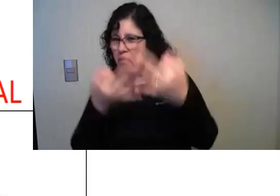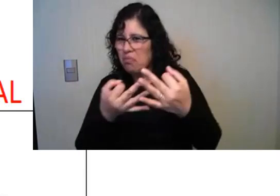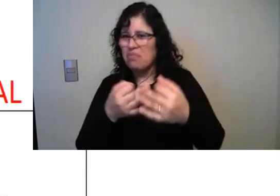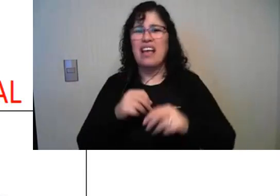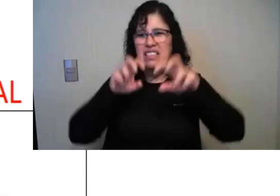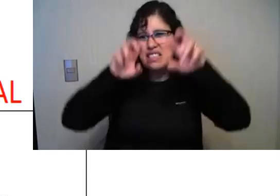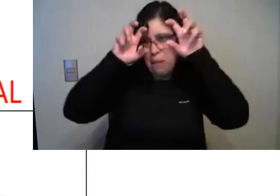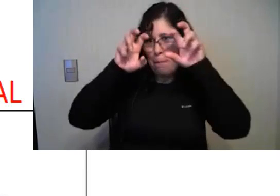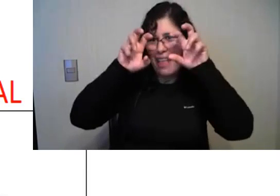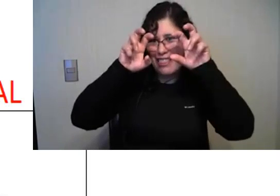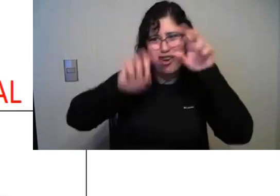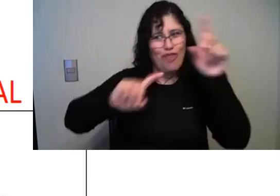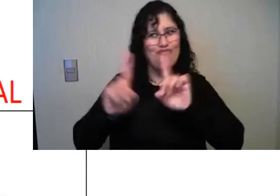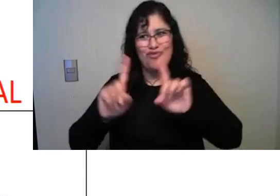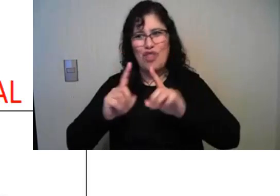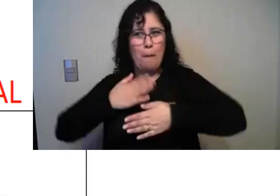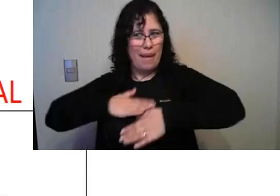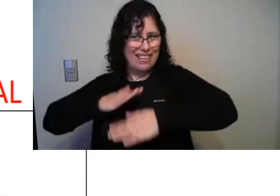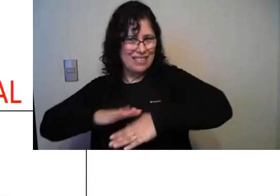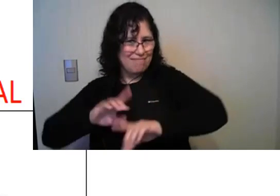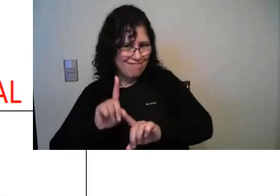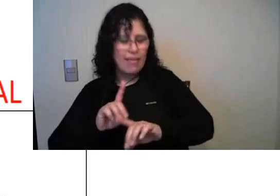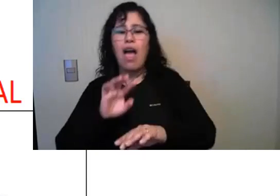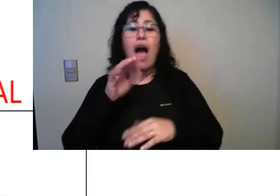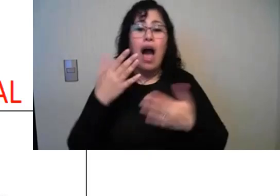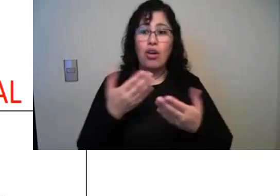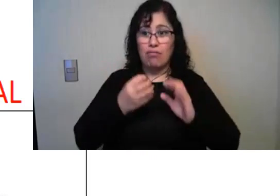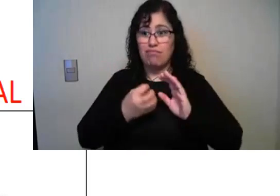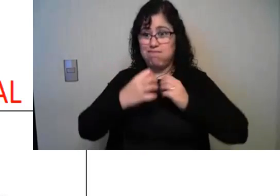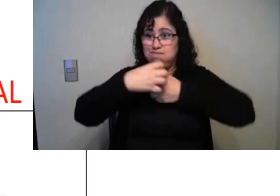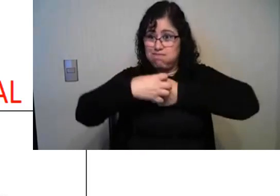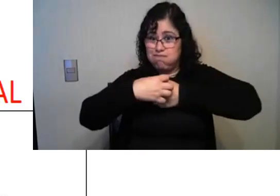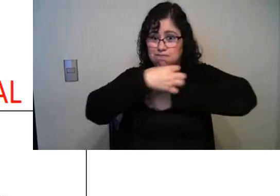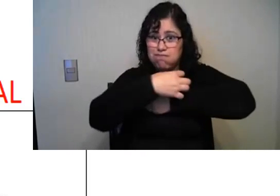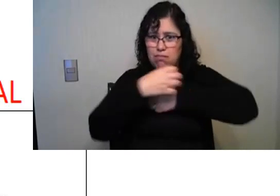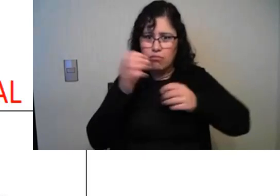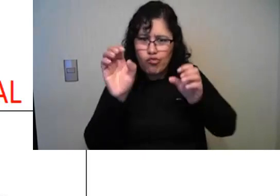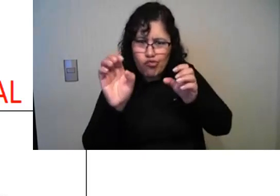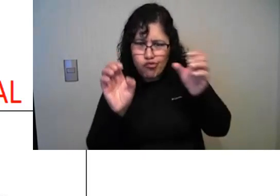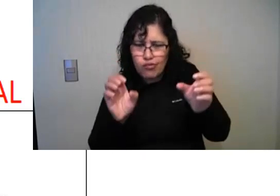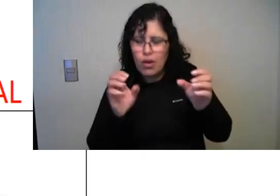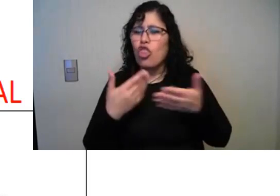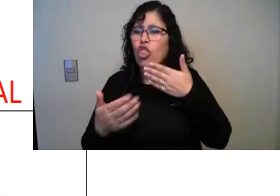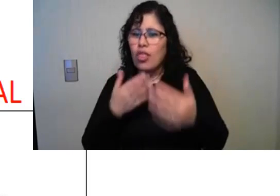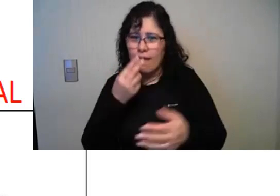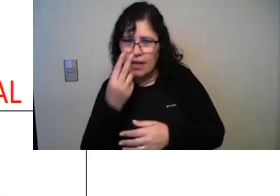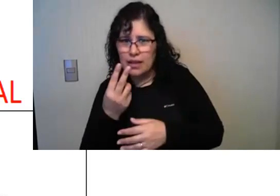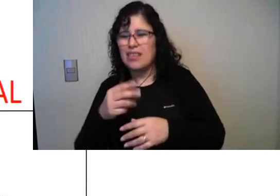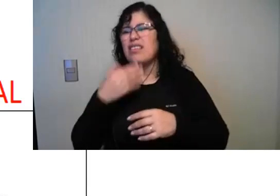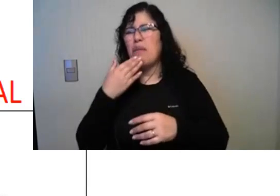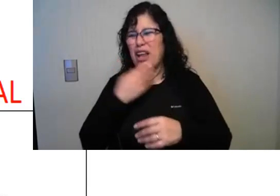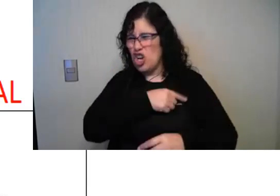no parasimpático. Y bueno, estos ganglios parasimpáticos los van a encontrar, ¿cierto?, como ganglios paravertebrales, porque